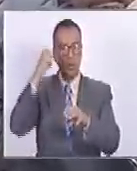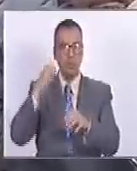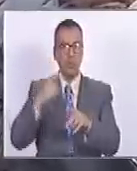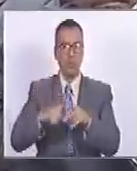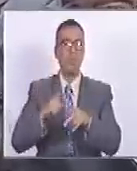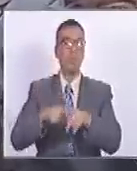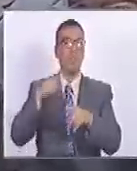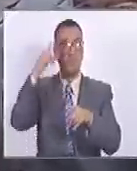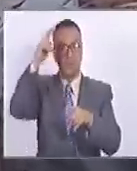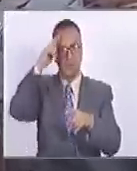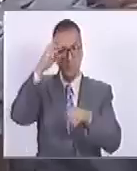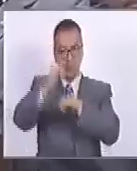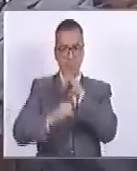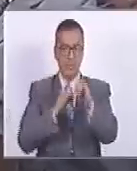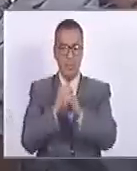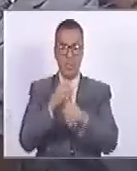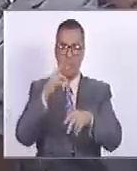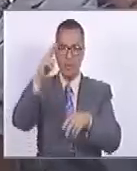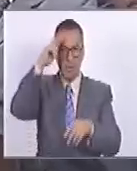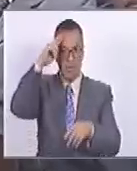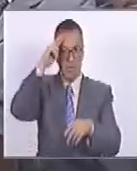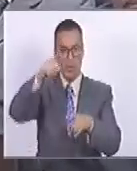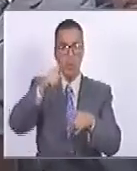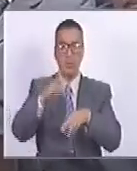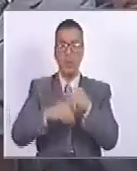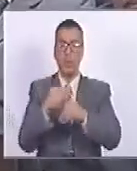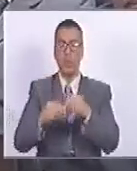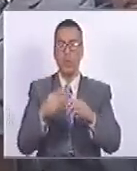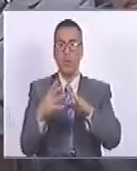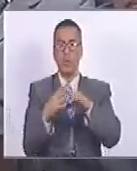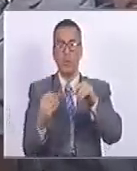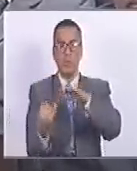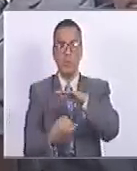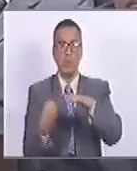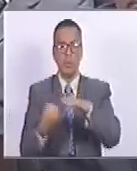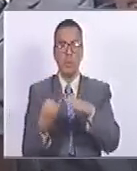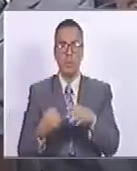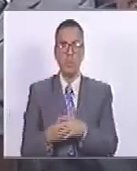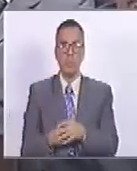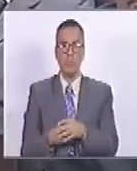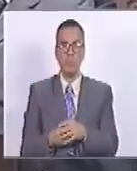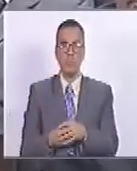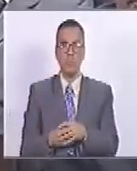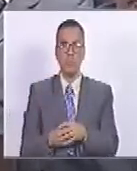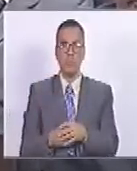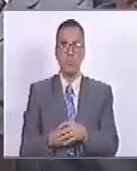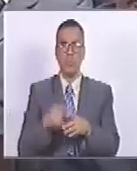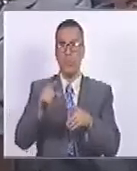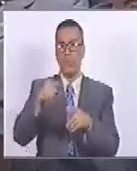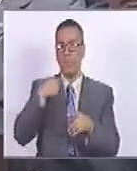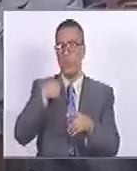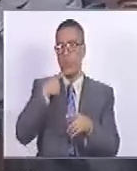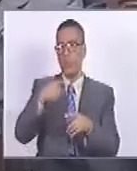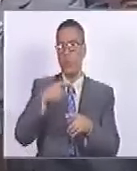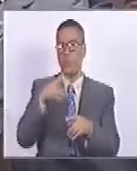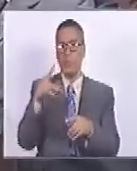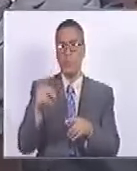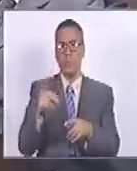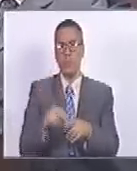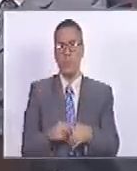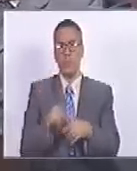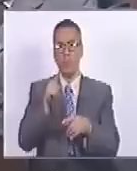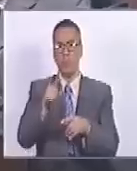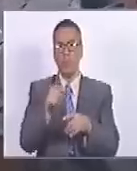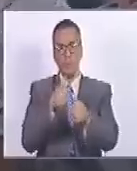respeto al ejercicio soberano de las instituciones, porque hoy no estamos hablando de